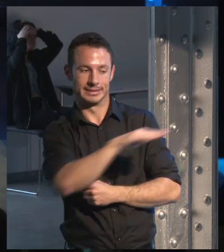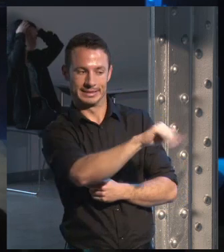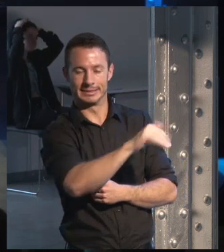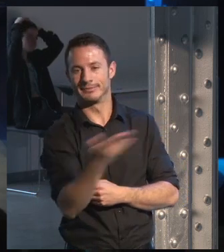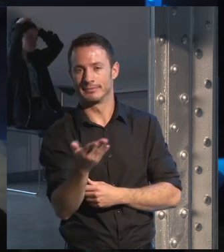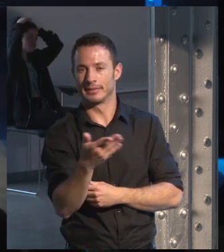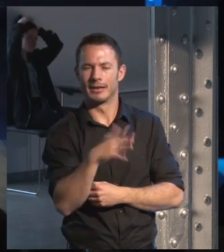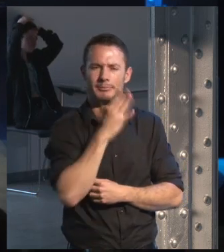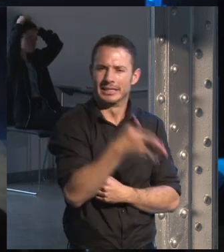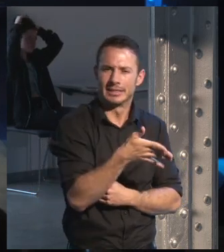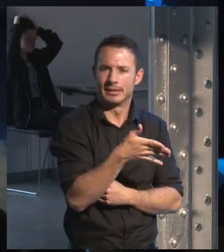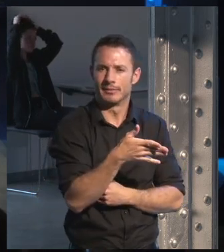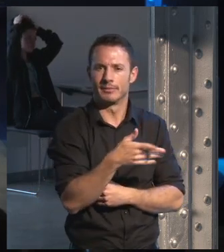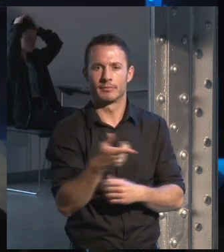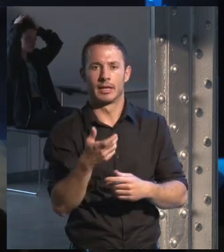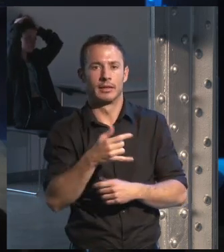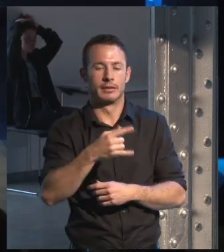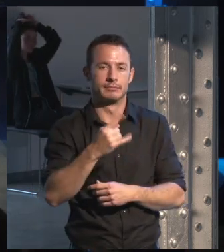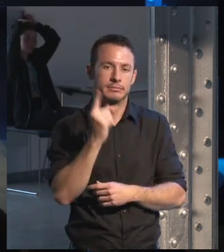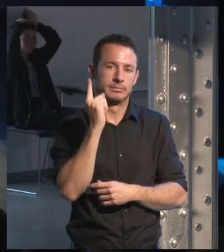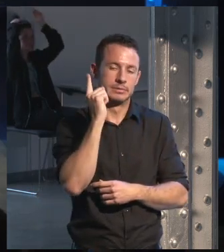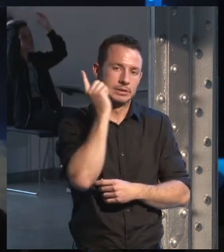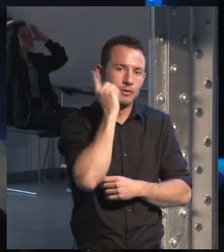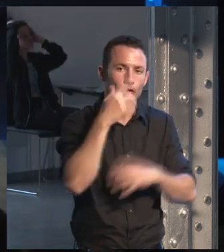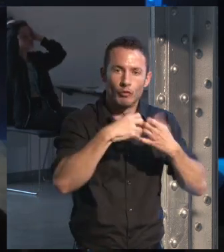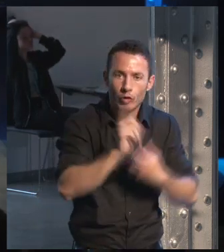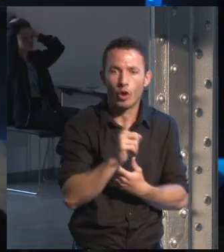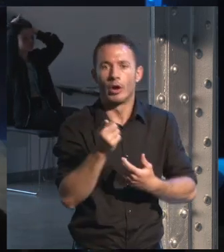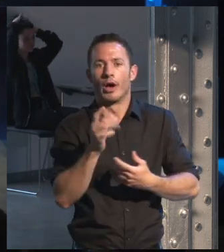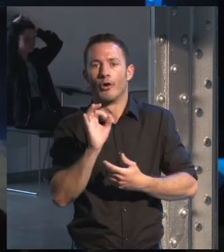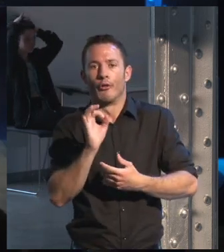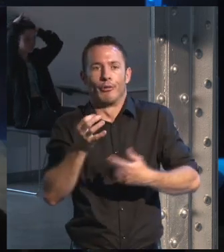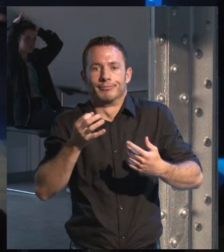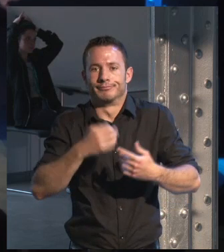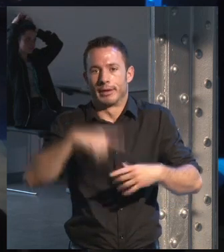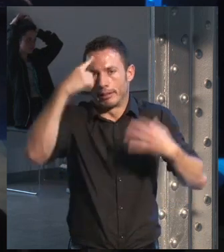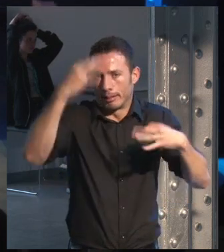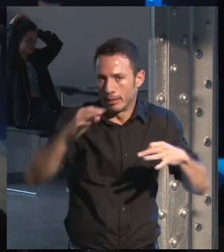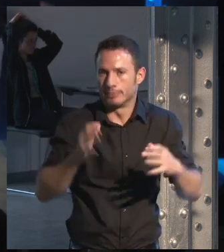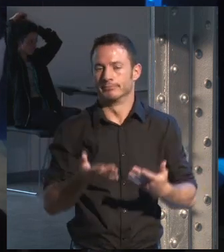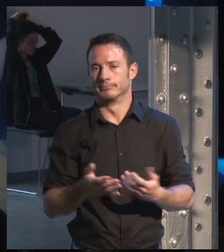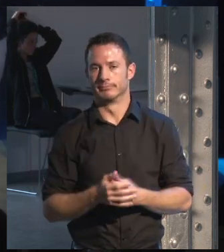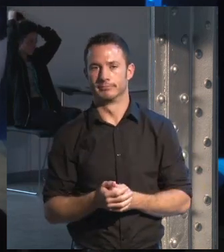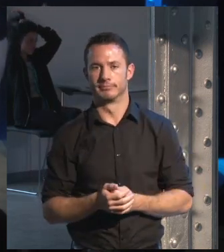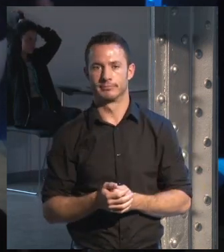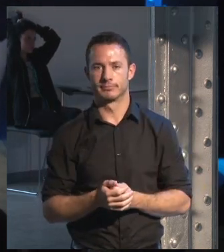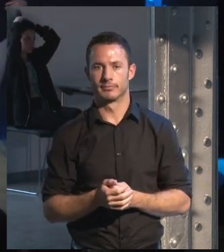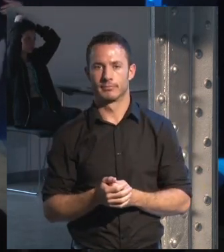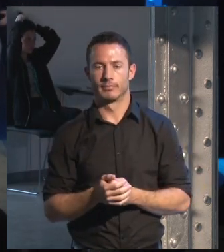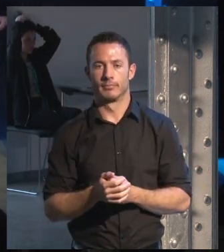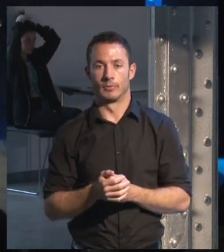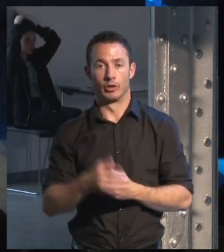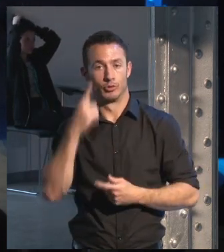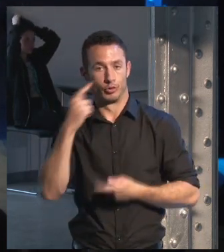decirle, a ver, Alberto, ¿qué ha pasado? ¿Se ha estropeado el teléfono? ¿Se ha estropeado o que realmente no sabes qué es lo que tienes que hacer? Con lo cual, no solamente ocurre eso y